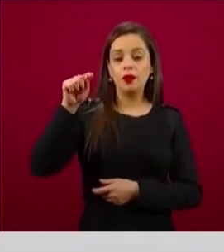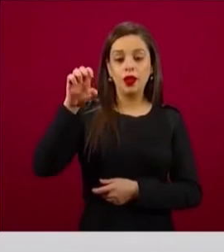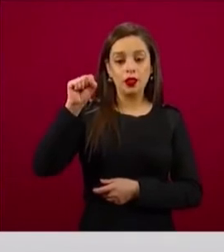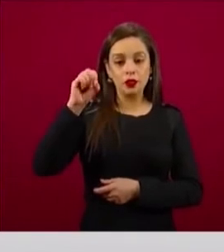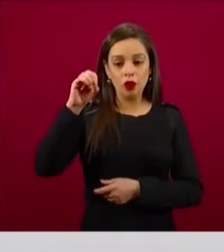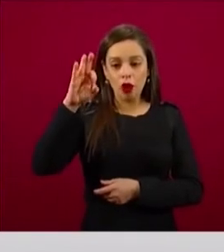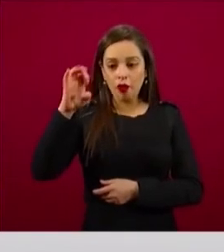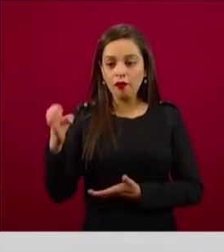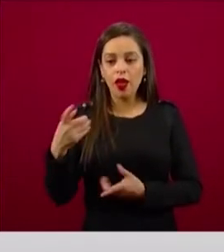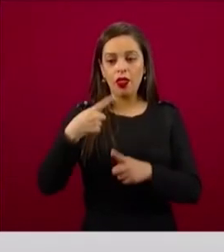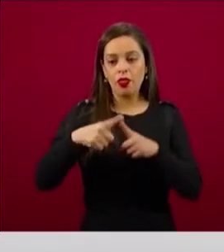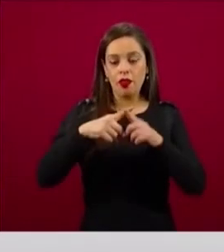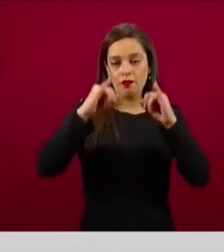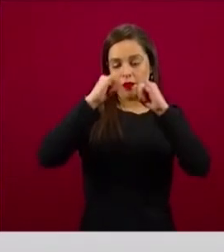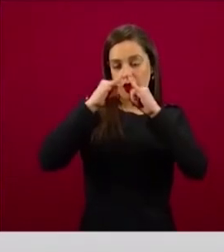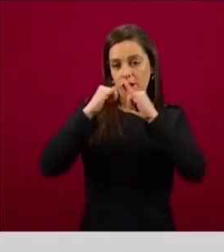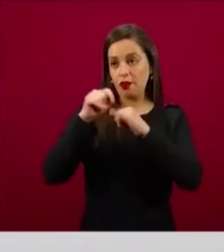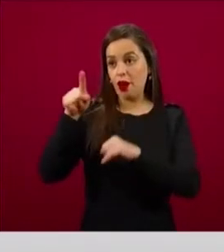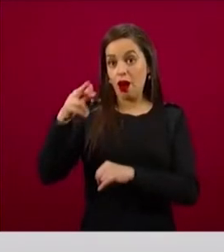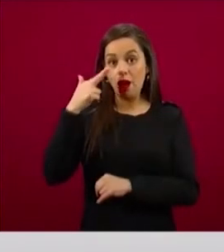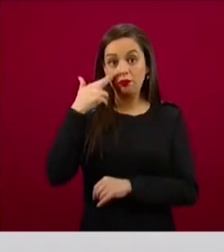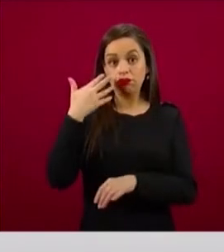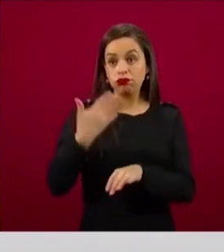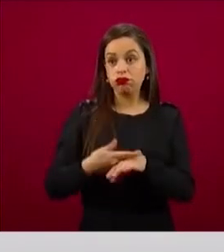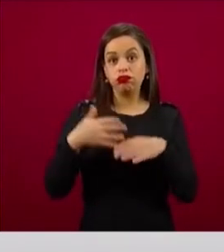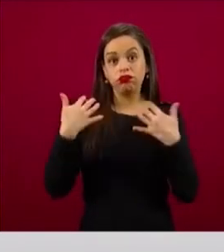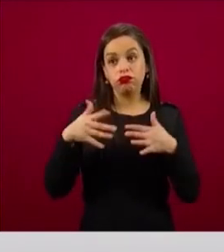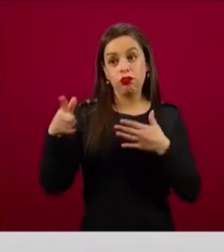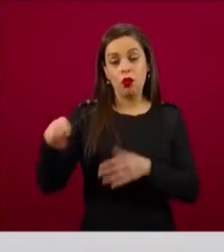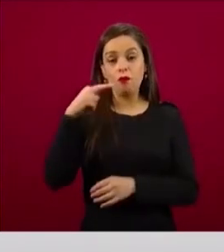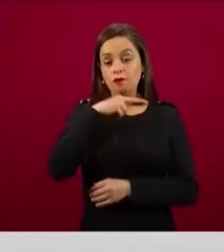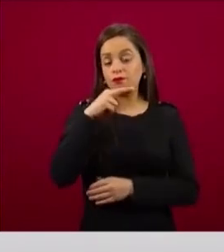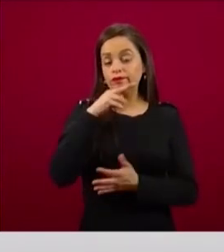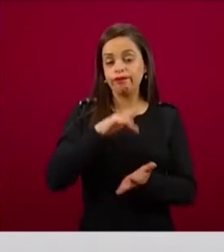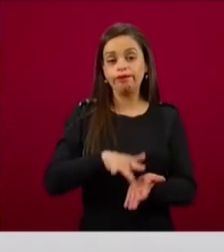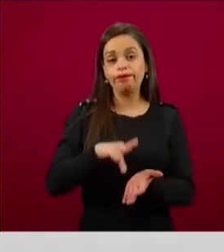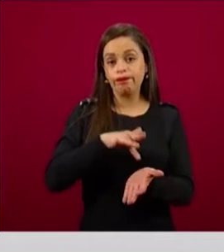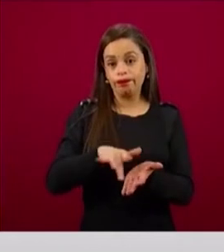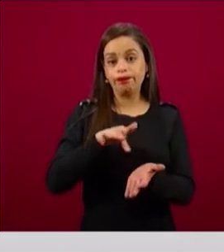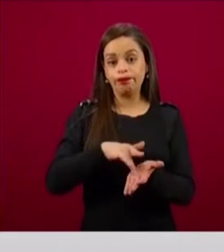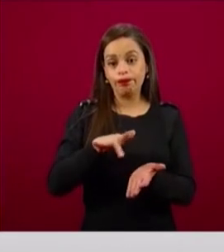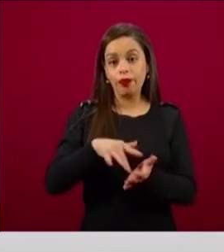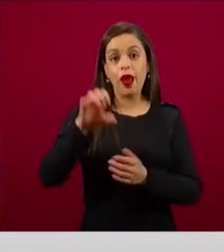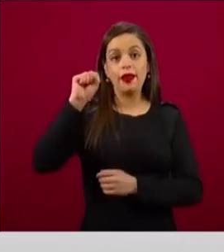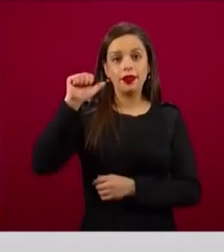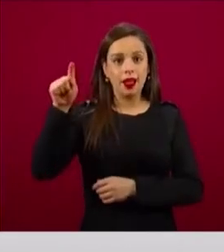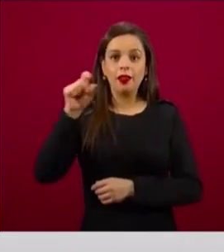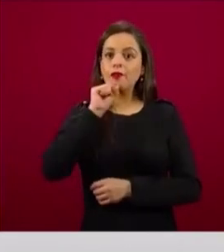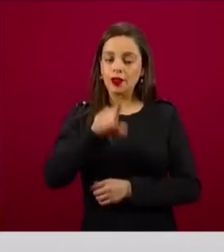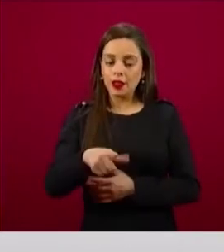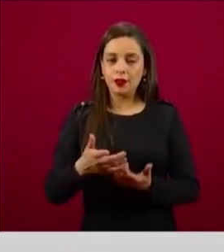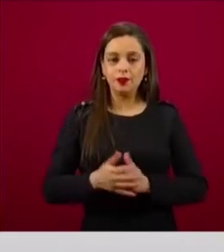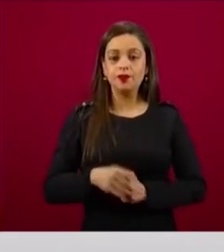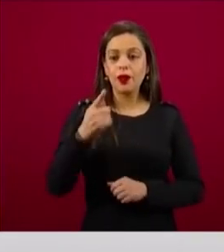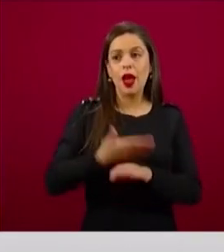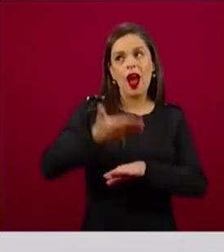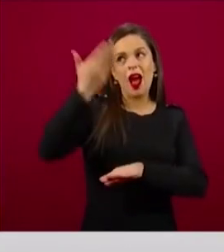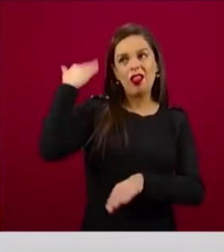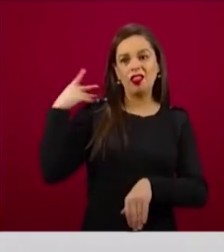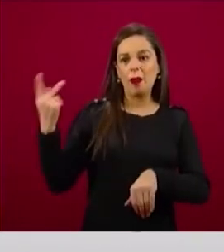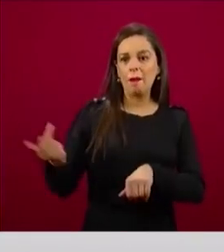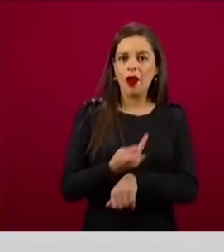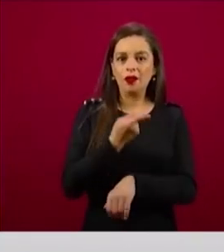tiene una gran diferencia con los con el pasado con lo que cómo se hacían las cosas antes antes se hacían